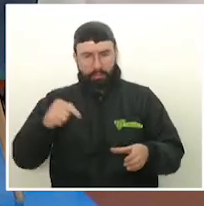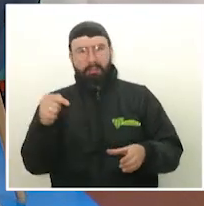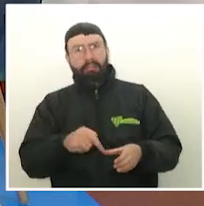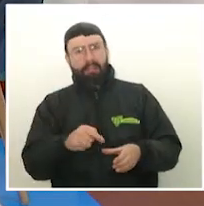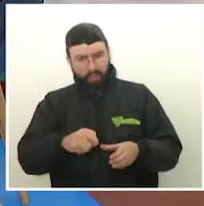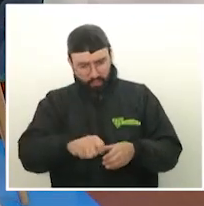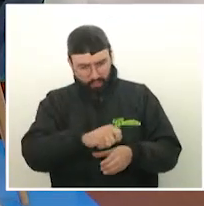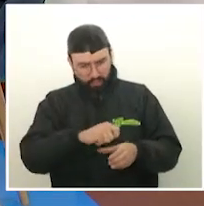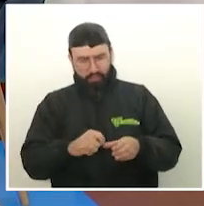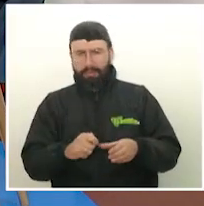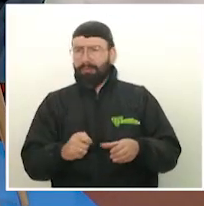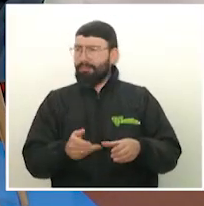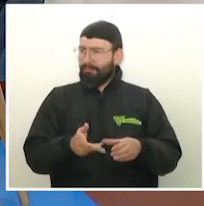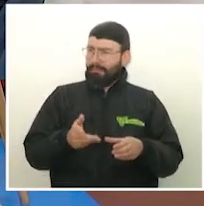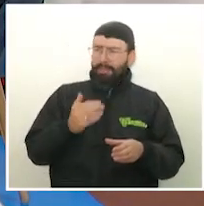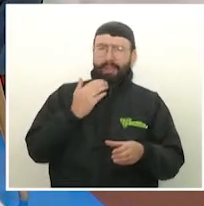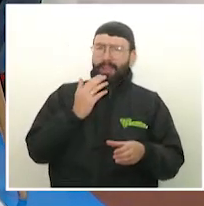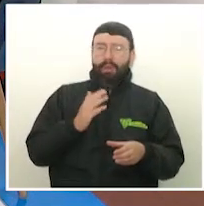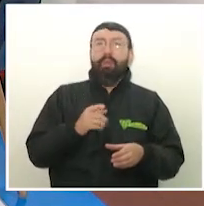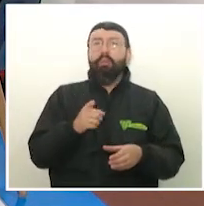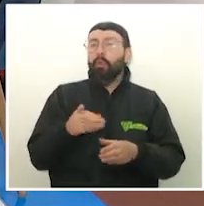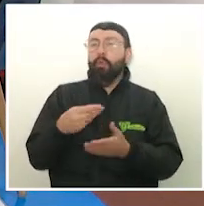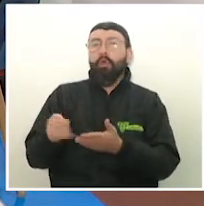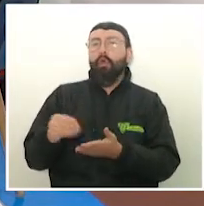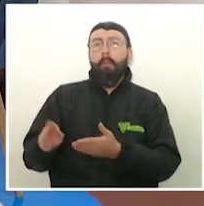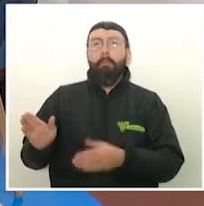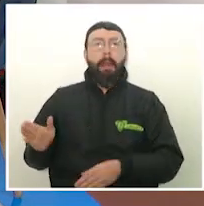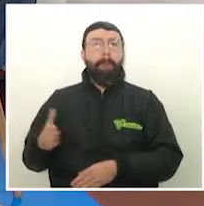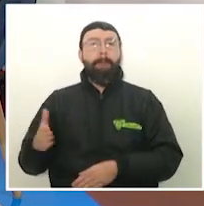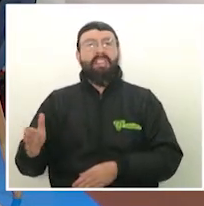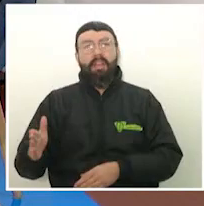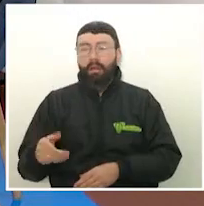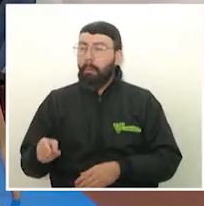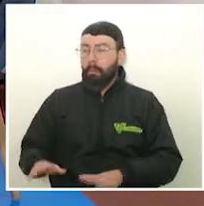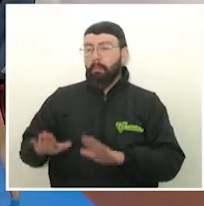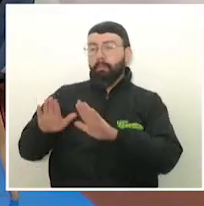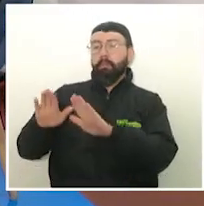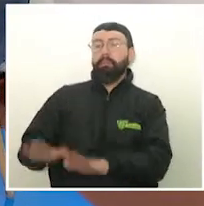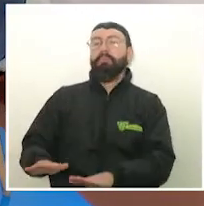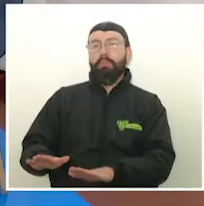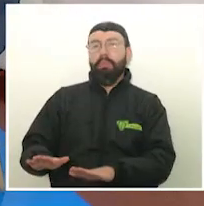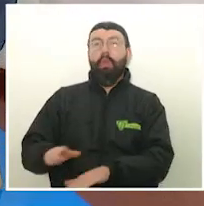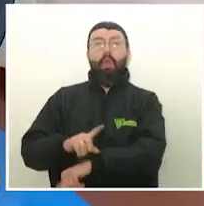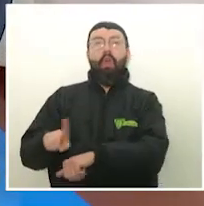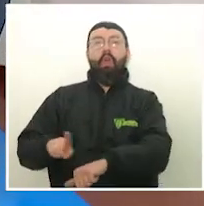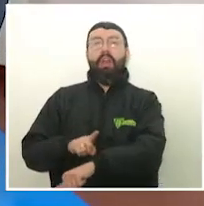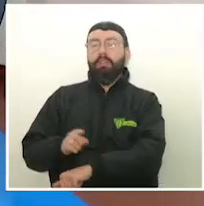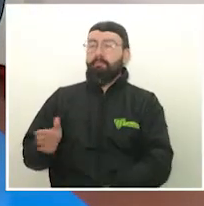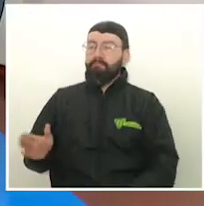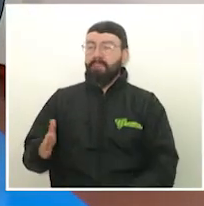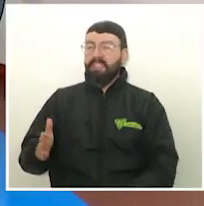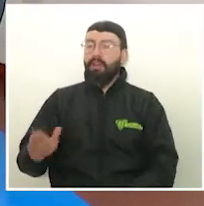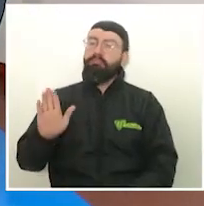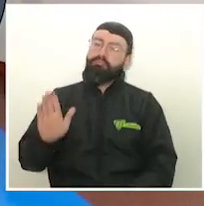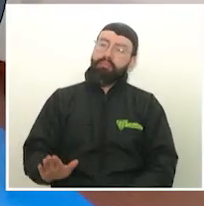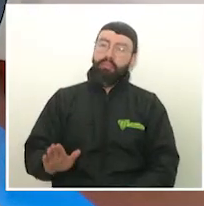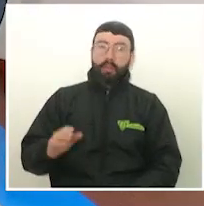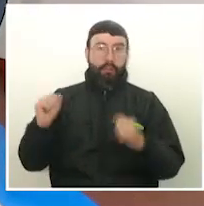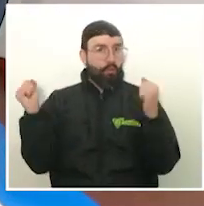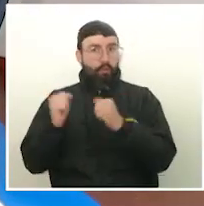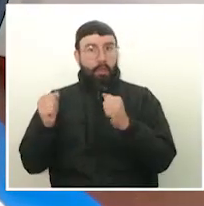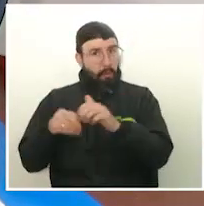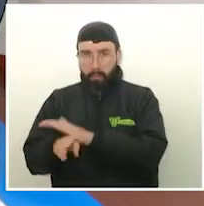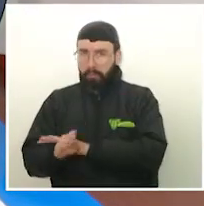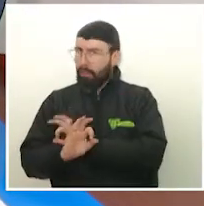el comparativo. ¿Qué pasa si dejamos un pescado en nuestra cocina durante algunas horas sin refrigerar?